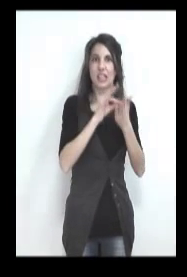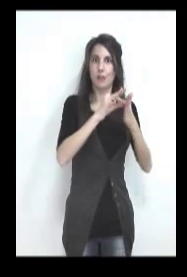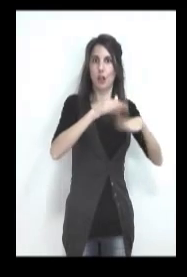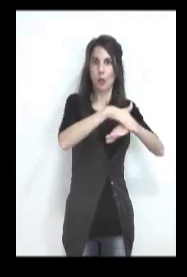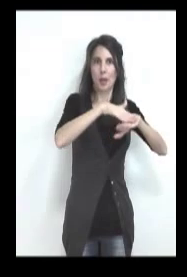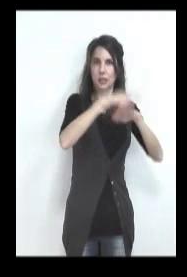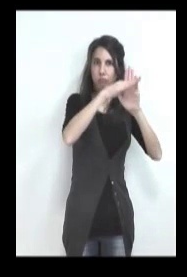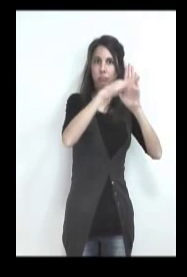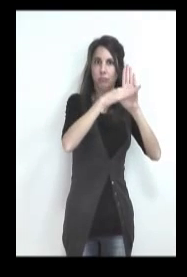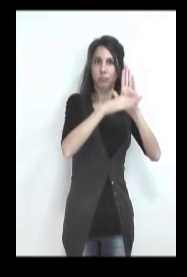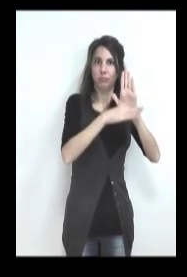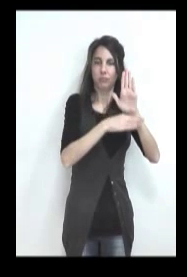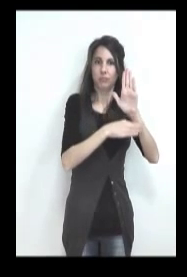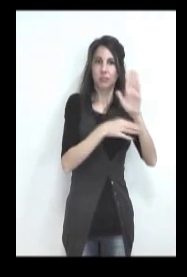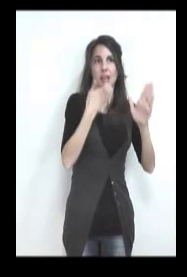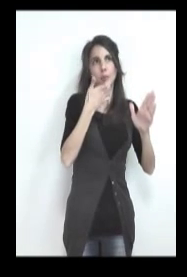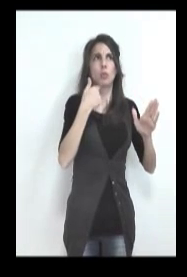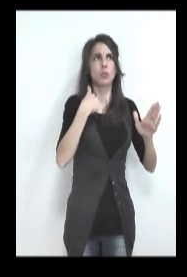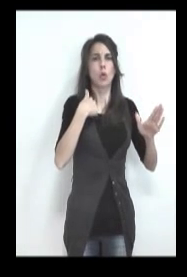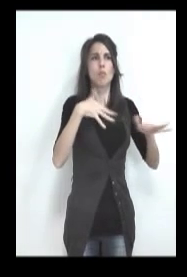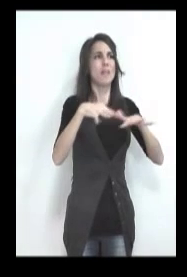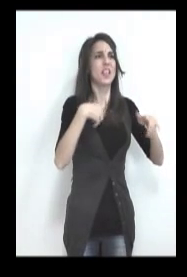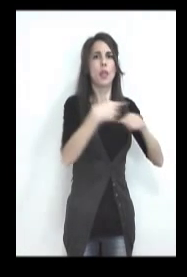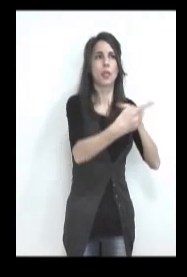Dices, no tengo una movilidad adecuada,